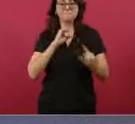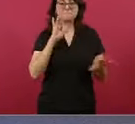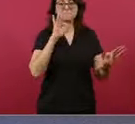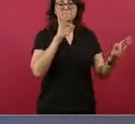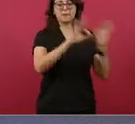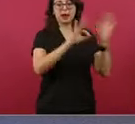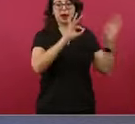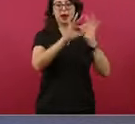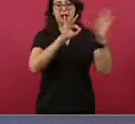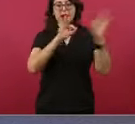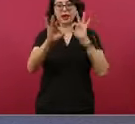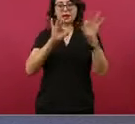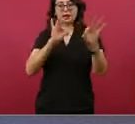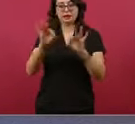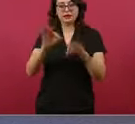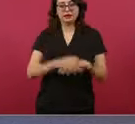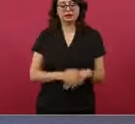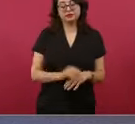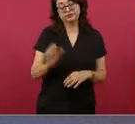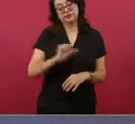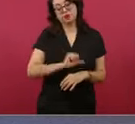de bandera este tema.